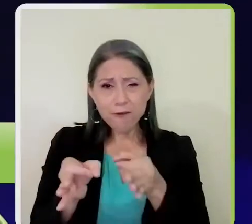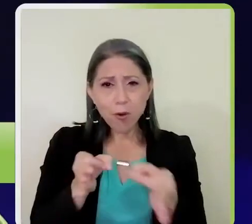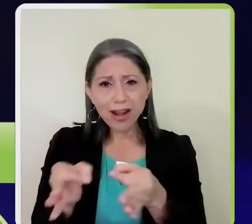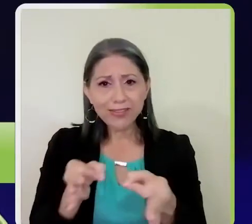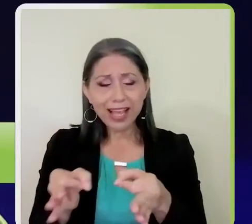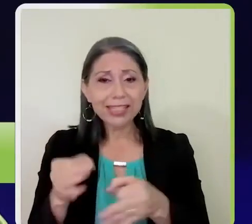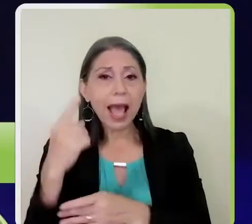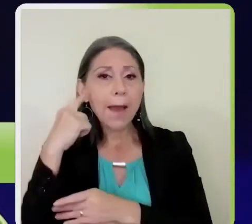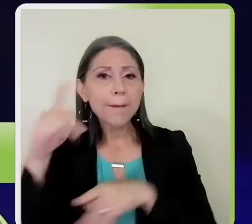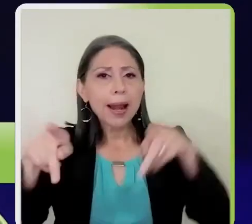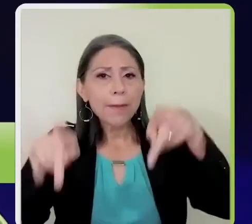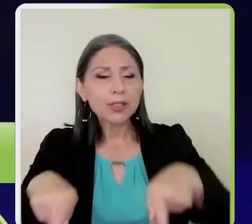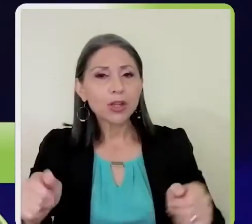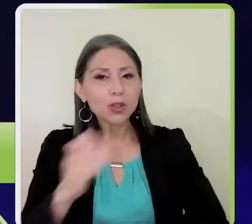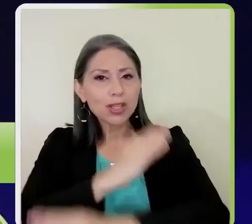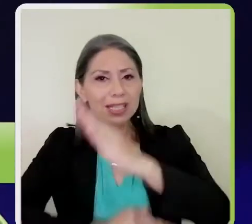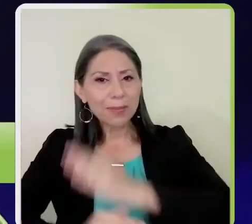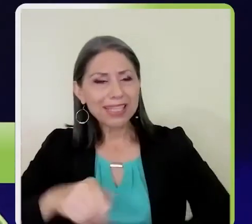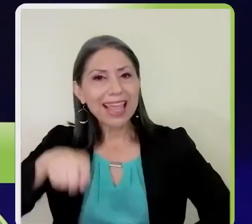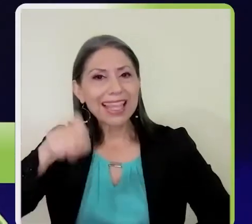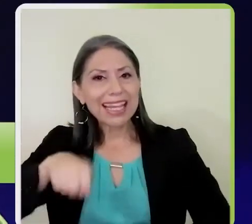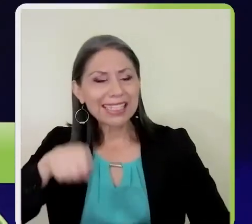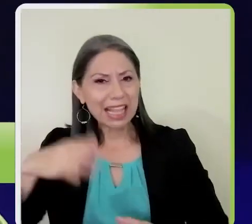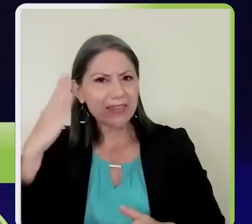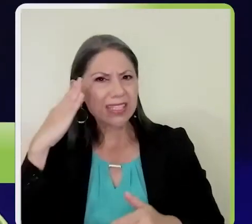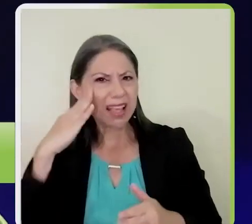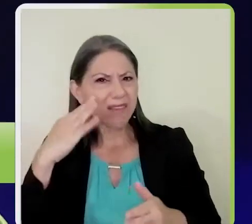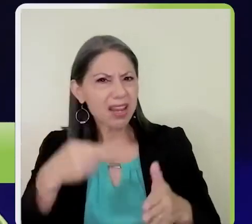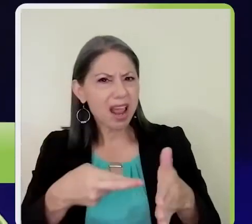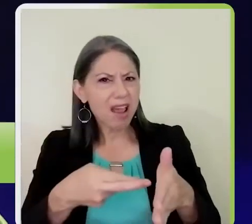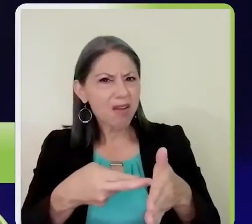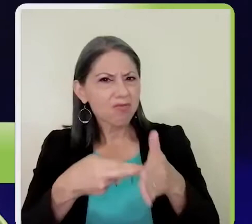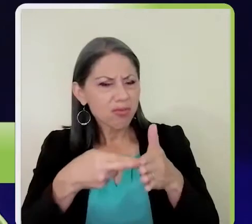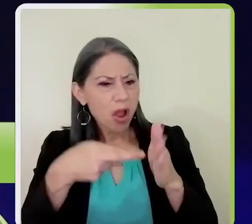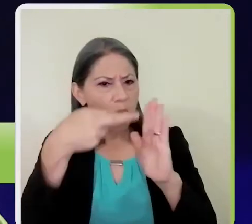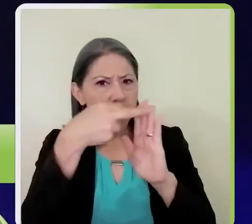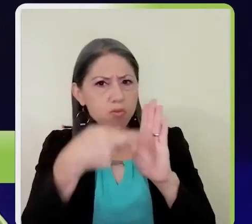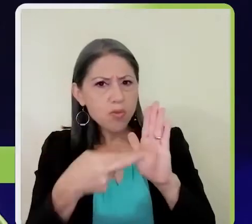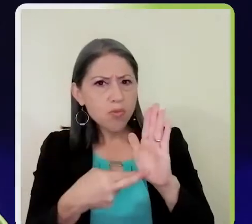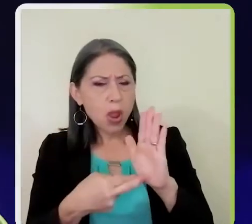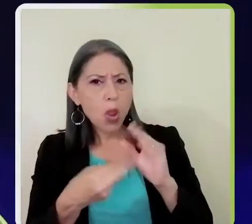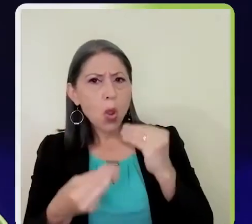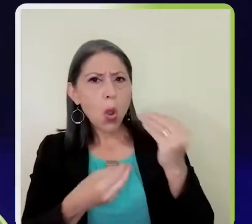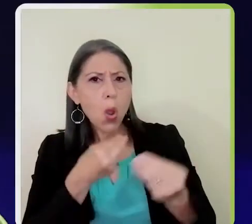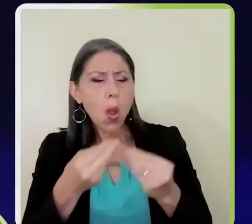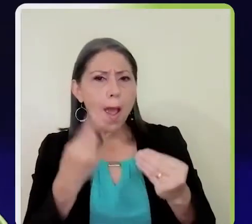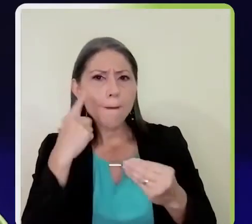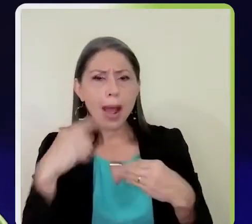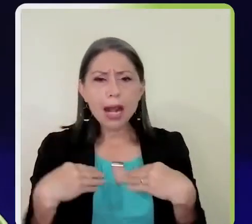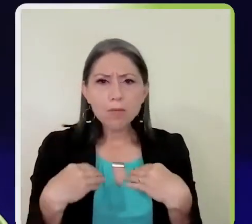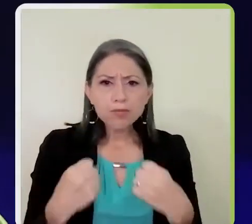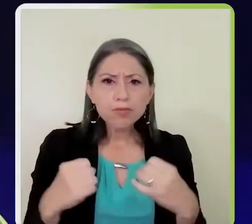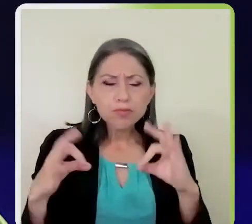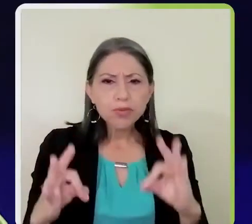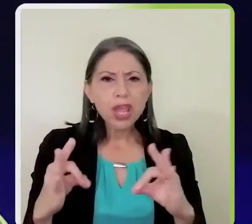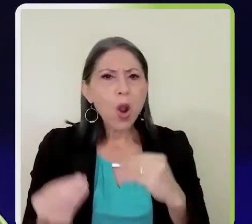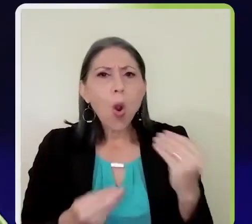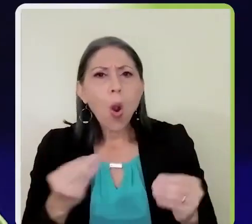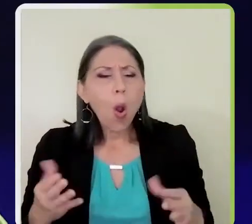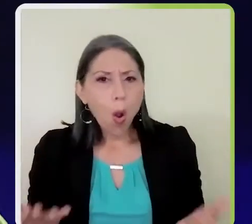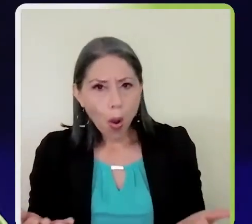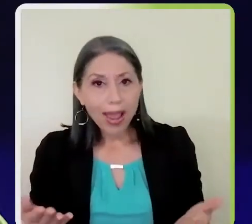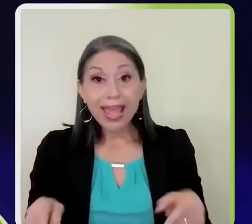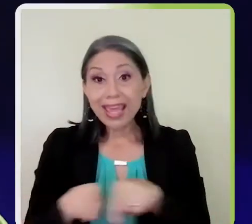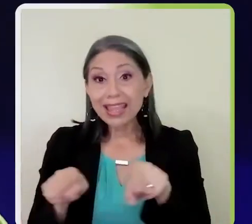con discapacidad que necesitaban las medidas higiénicas y cómo lograr que ellos desde